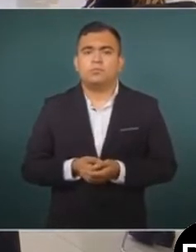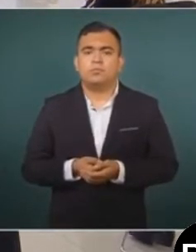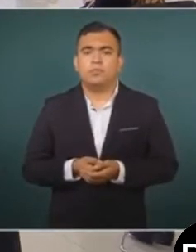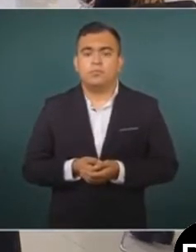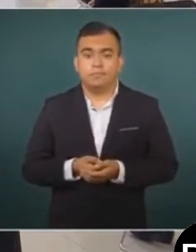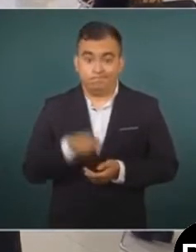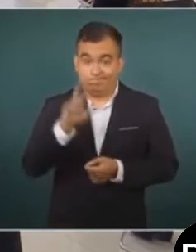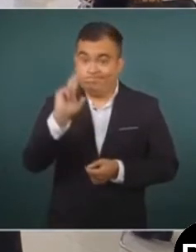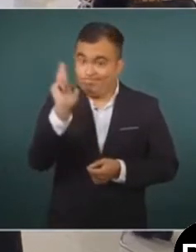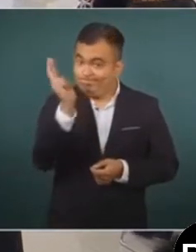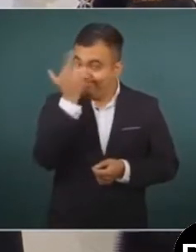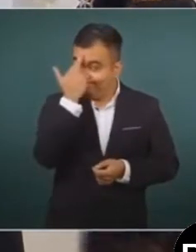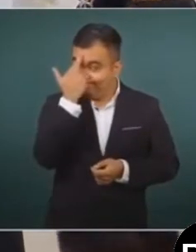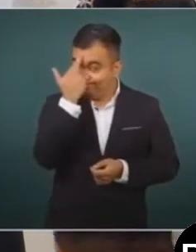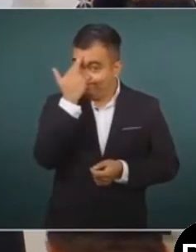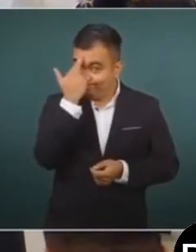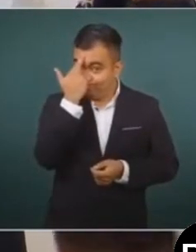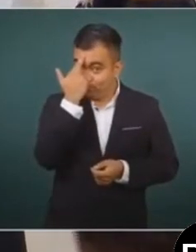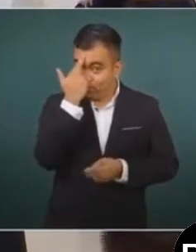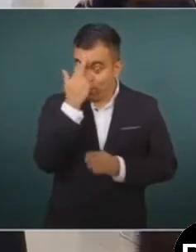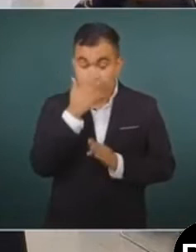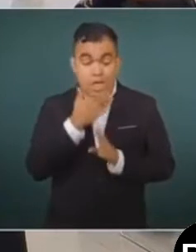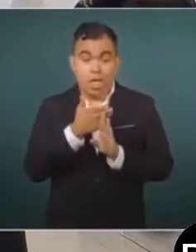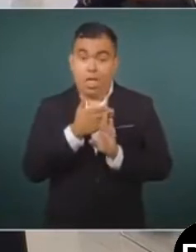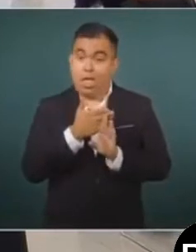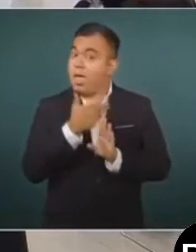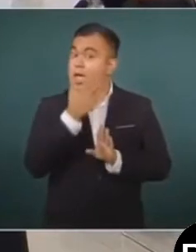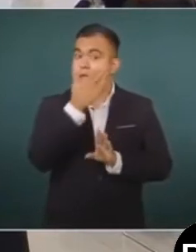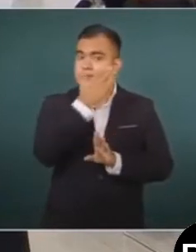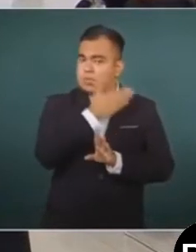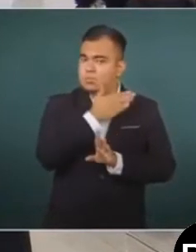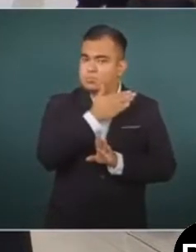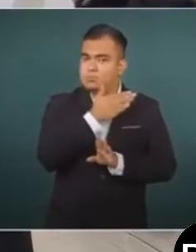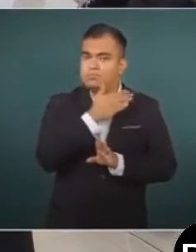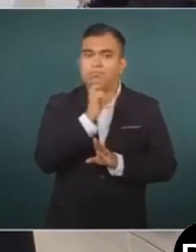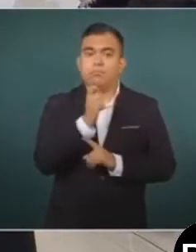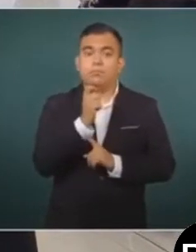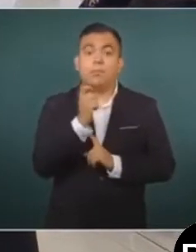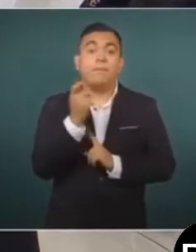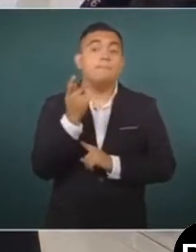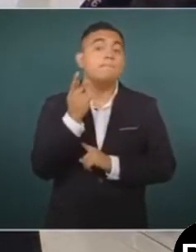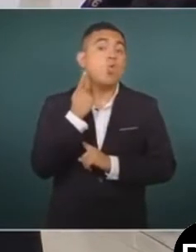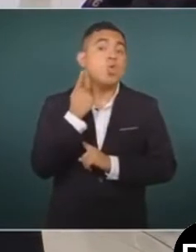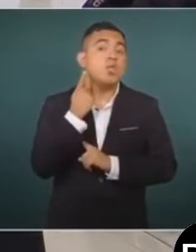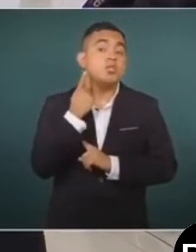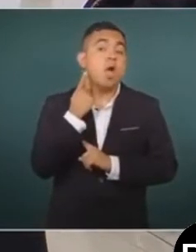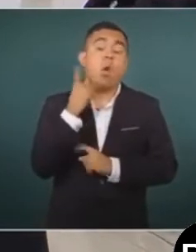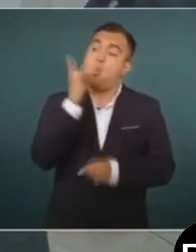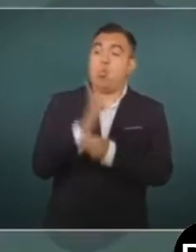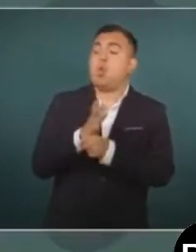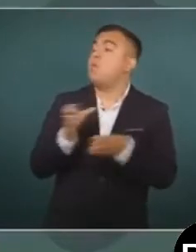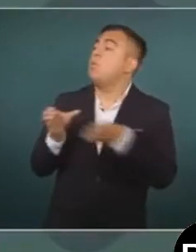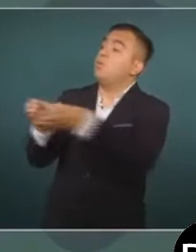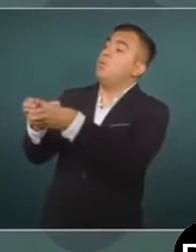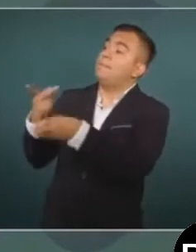Porque acuérdense que antes se decía que la política era asunto de los políticos